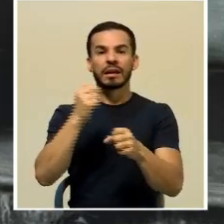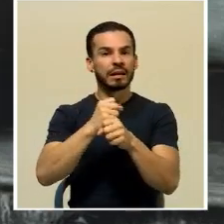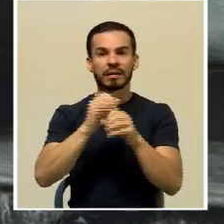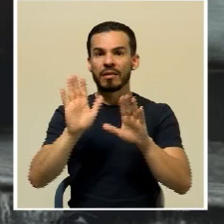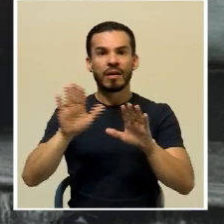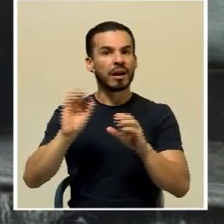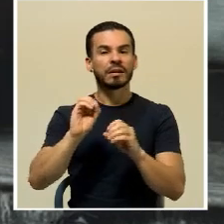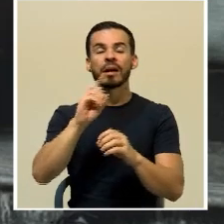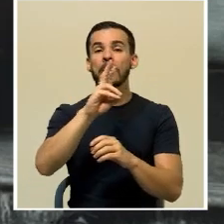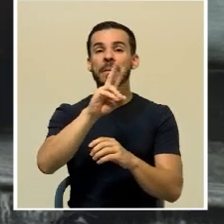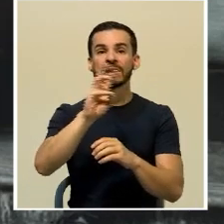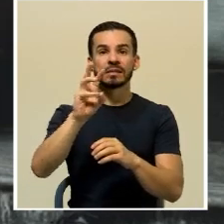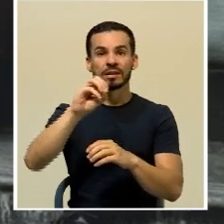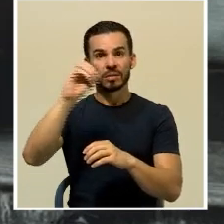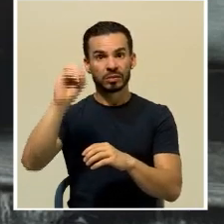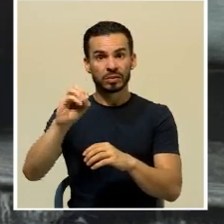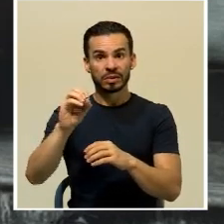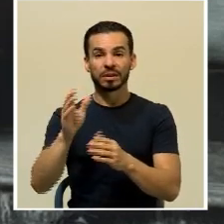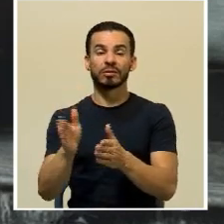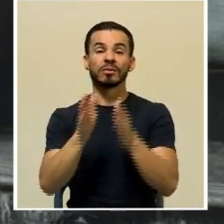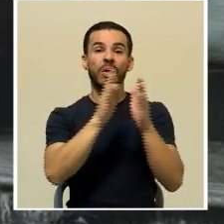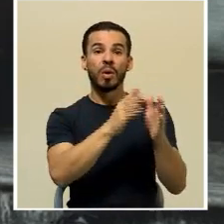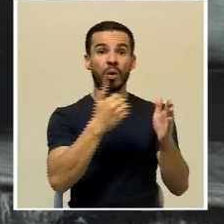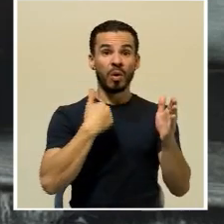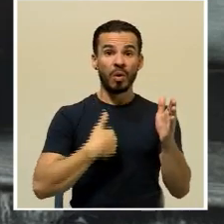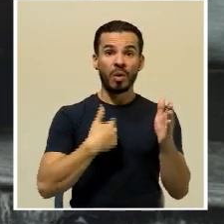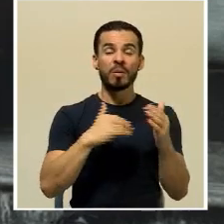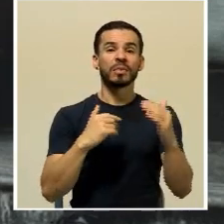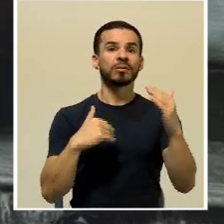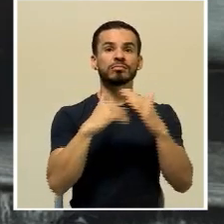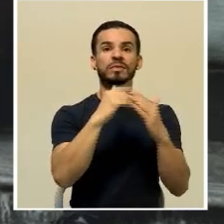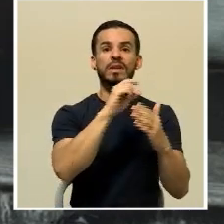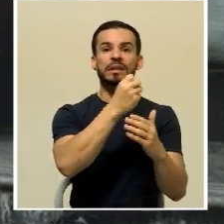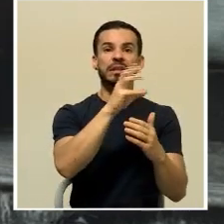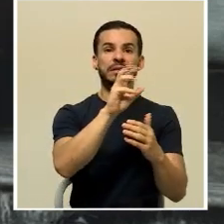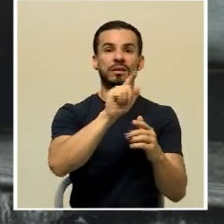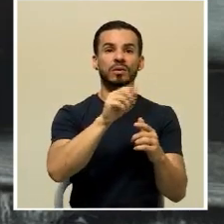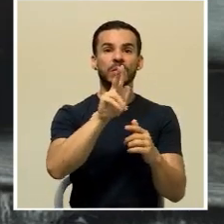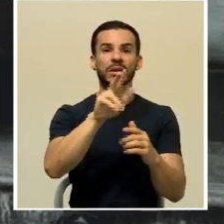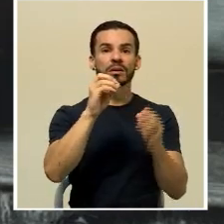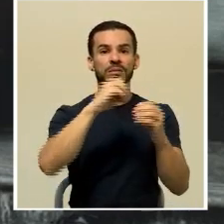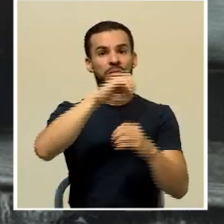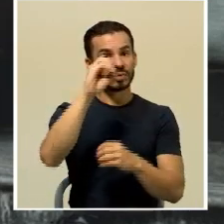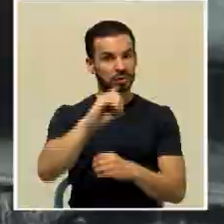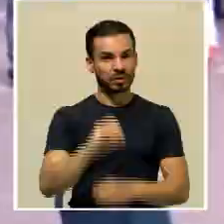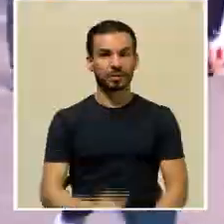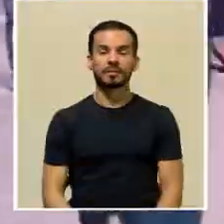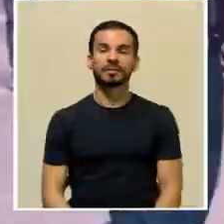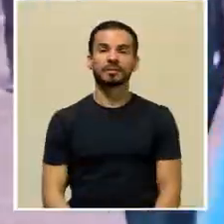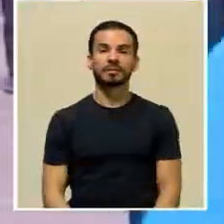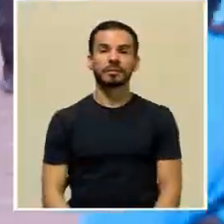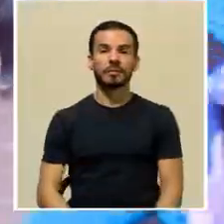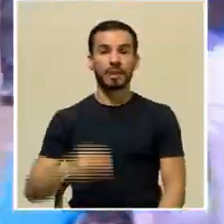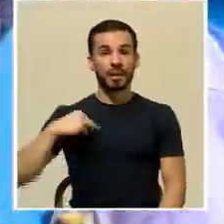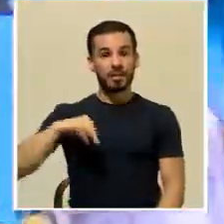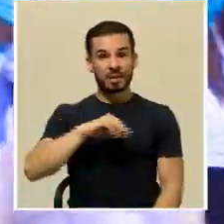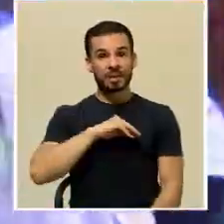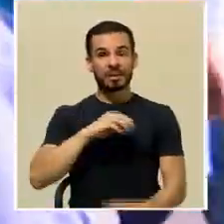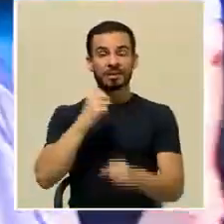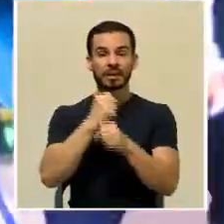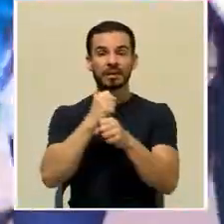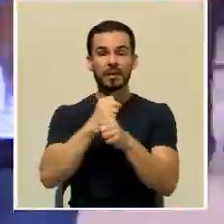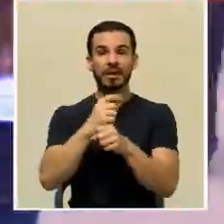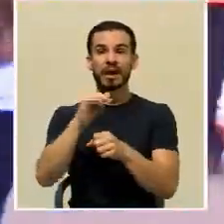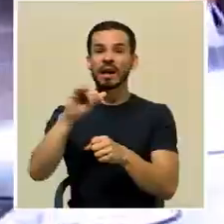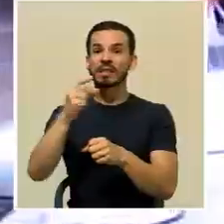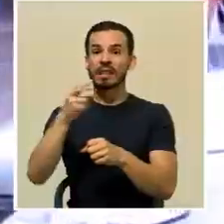en un 26%, mientras que los hombres alcanzan un 16,3%. La ministra de Trabajo,